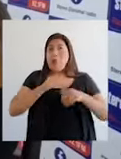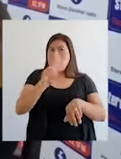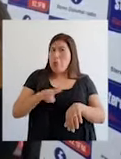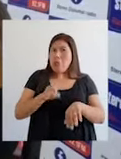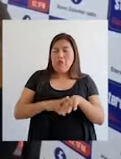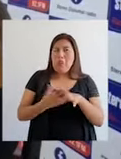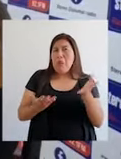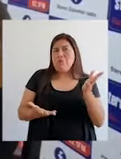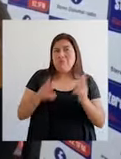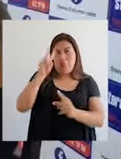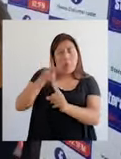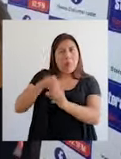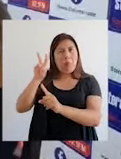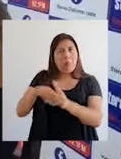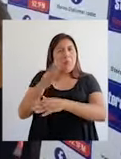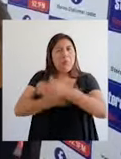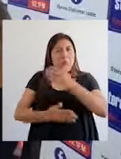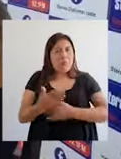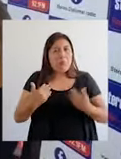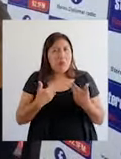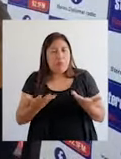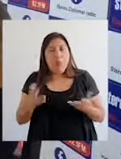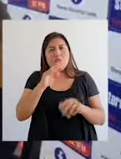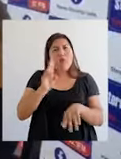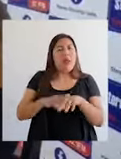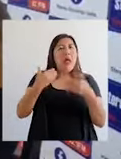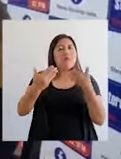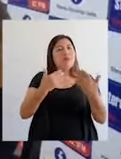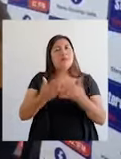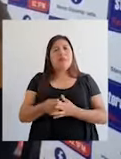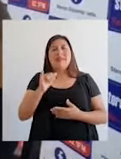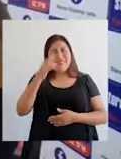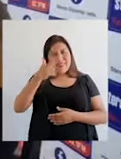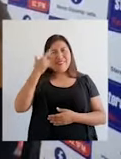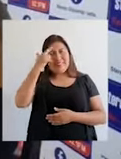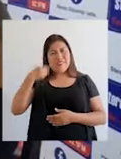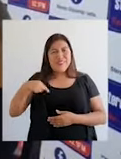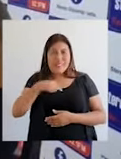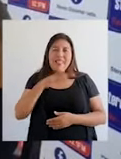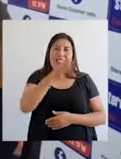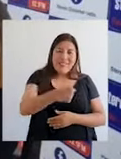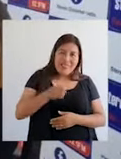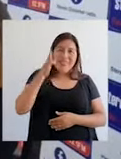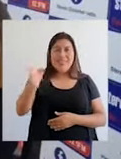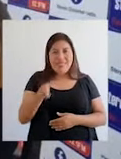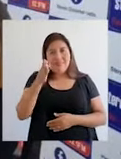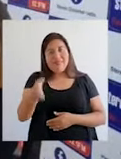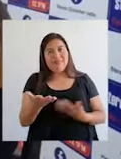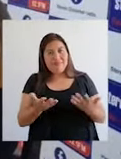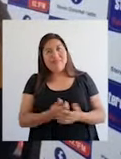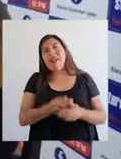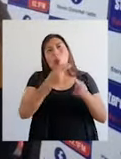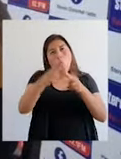sea, de repente, como ustedes dicen, ni siquiera se da cuenta que tiene una discapacidad, ¿no? Por eso que nosotros estamos centrando nuestras actividades no solamente en la atención de corto